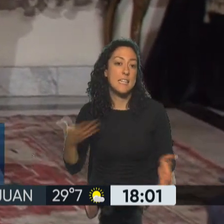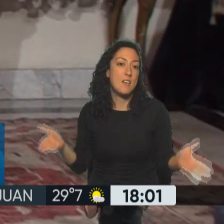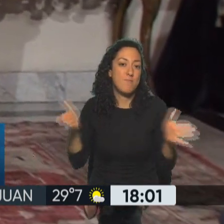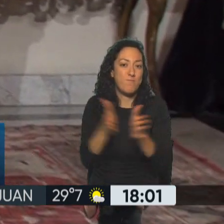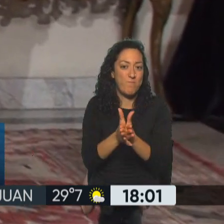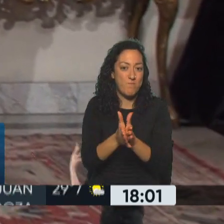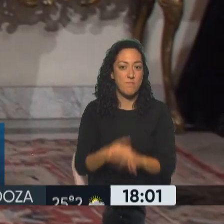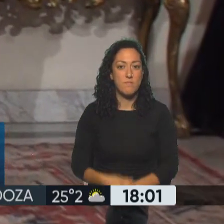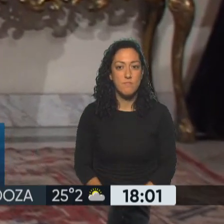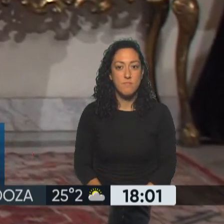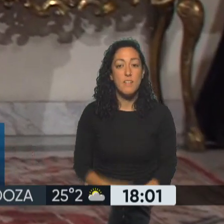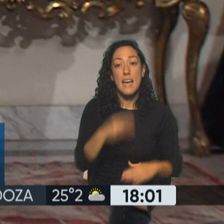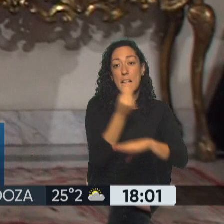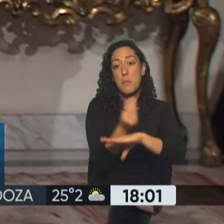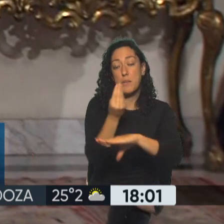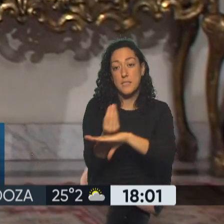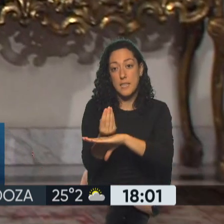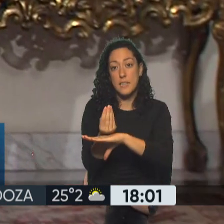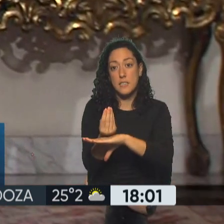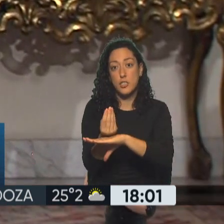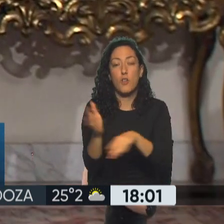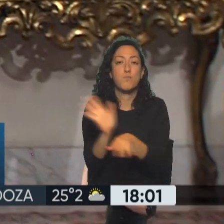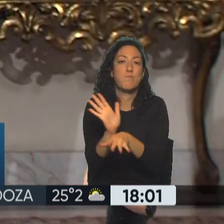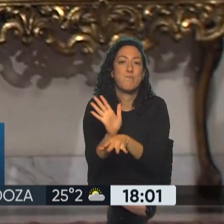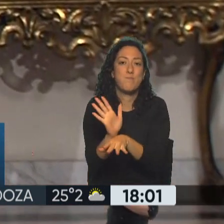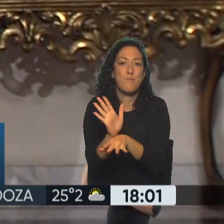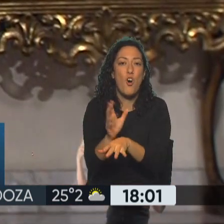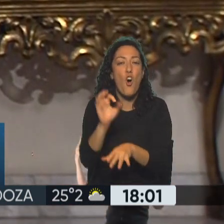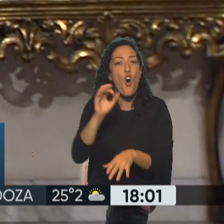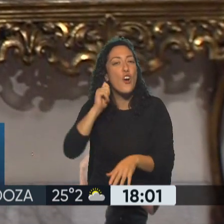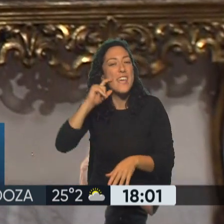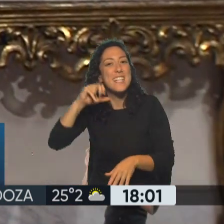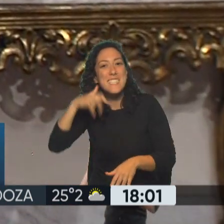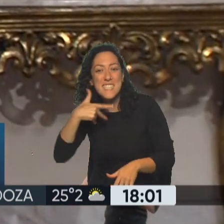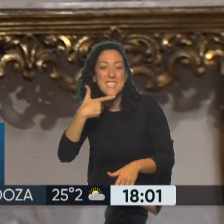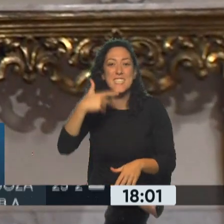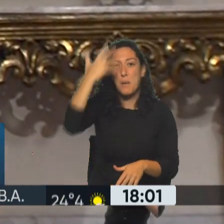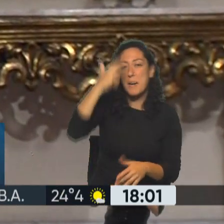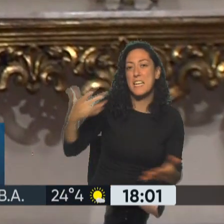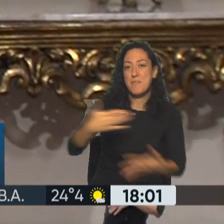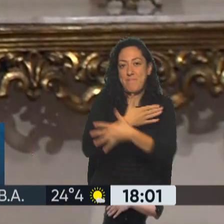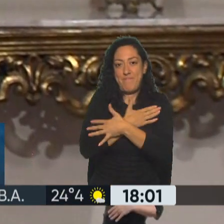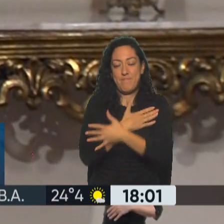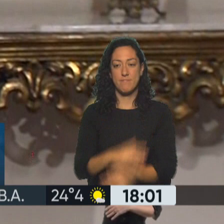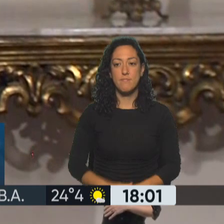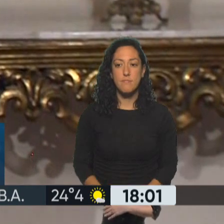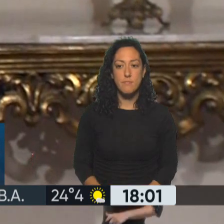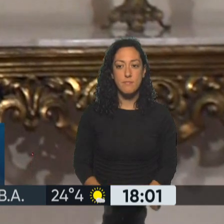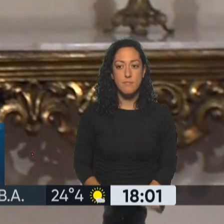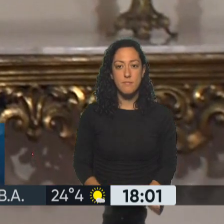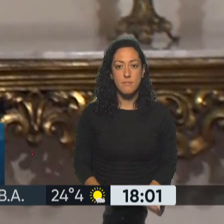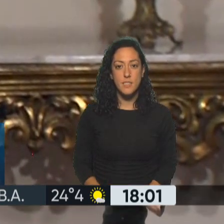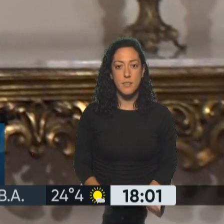ambos países. En representación de aquel abrazo entre O'Higgins y San Martín. 4.500 patriotas y 4.500